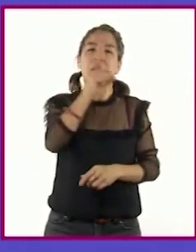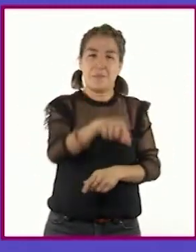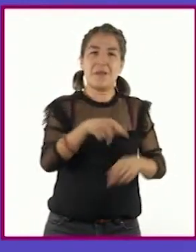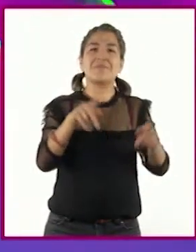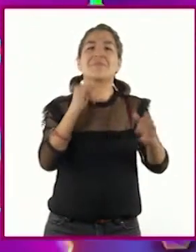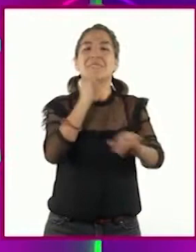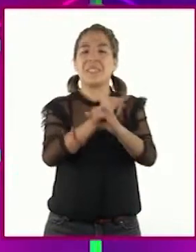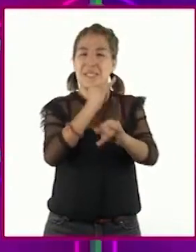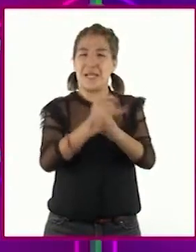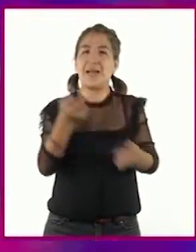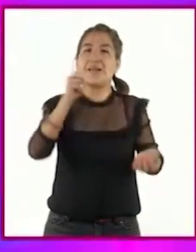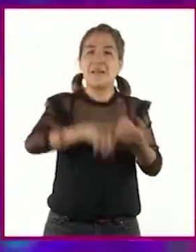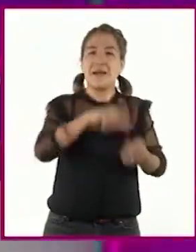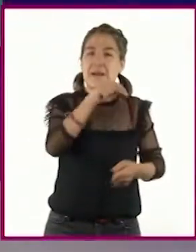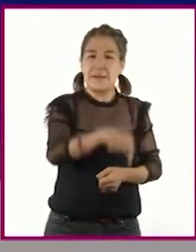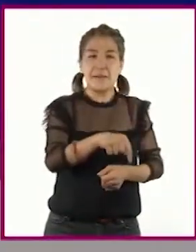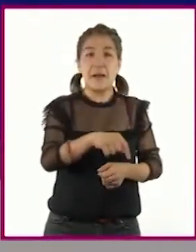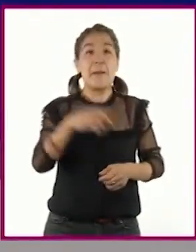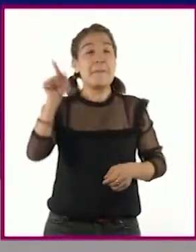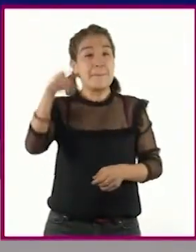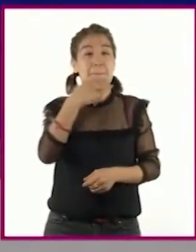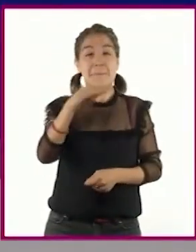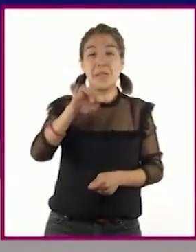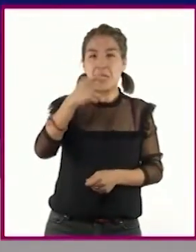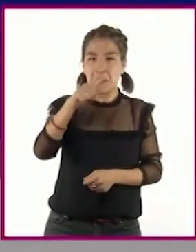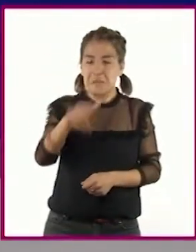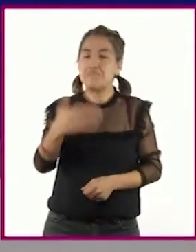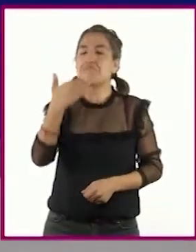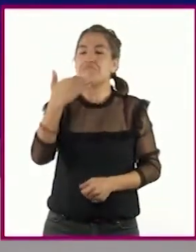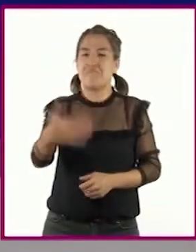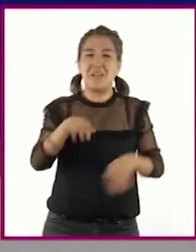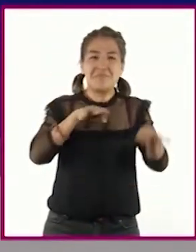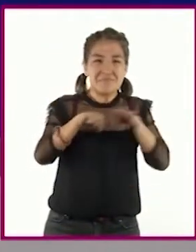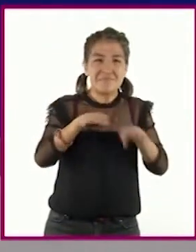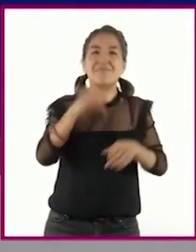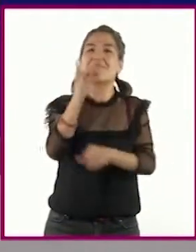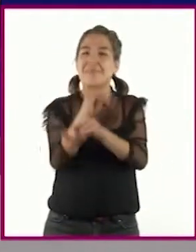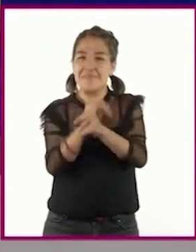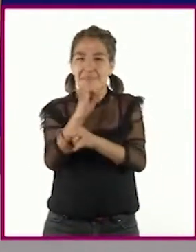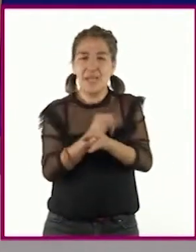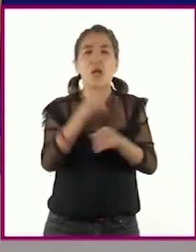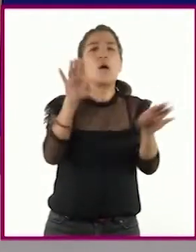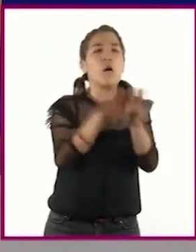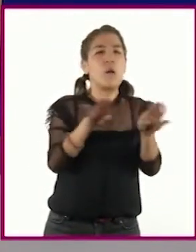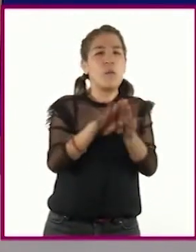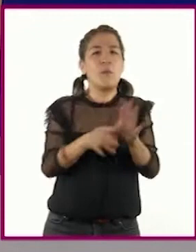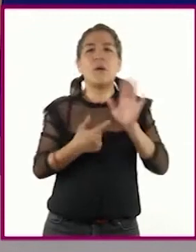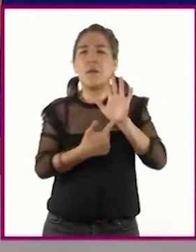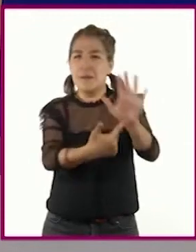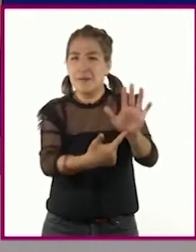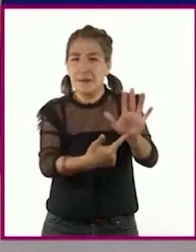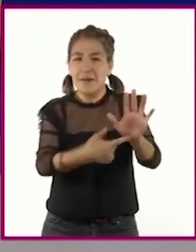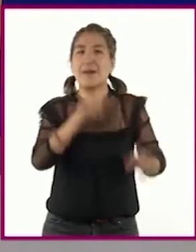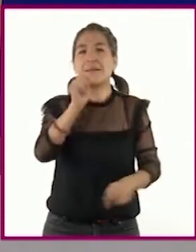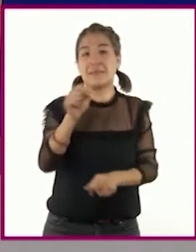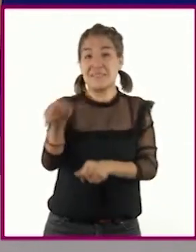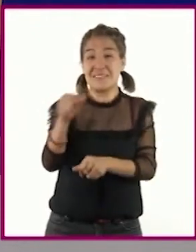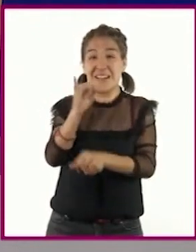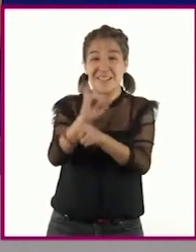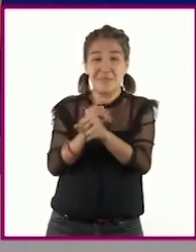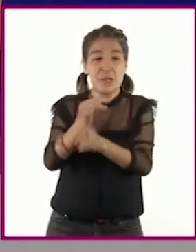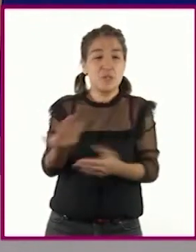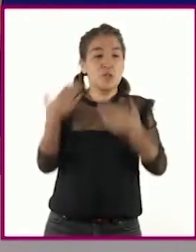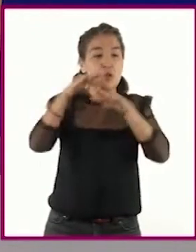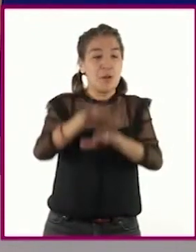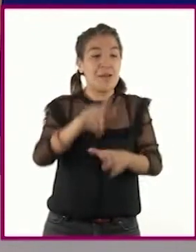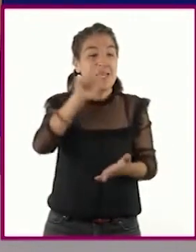de internet. Miguel hizo un gran trabajo y esto lo podemos corroborar porque investigó